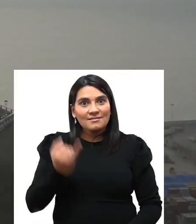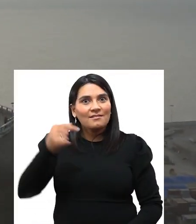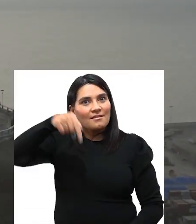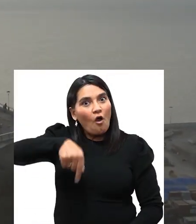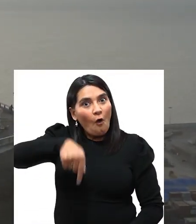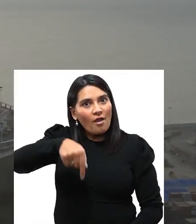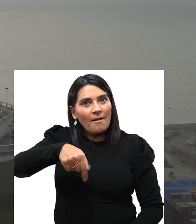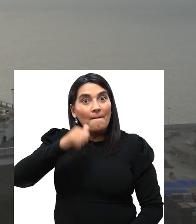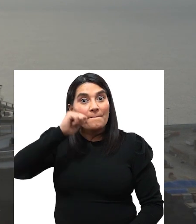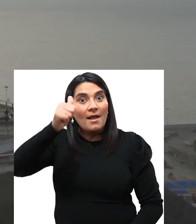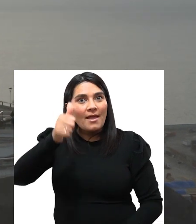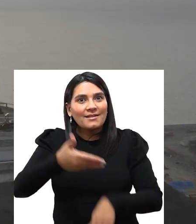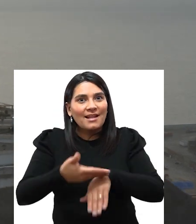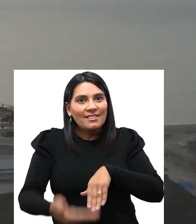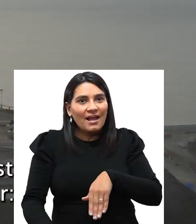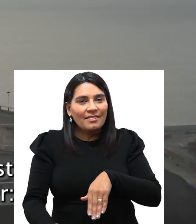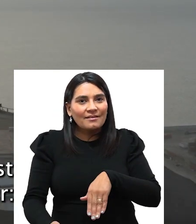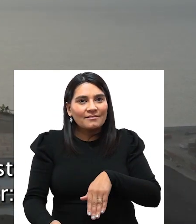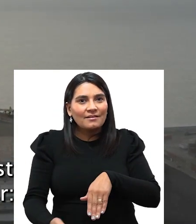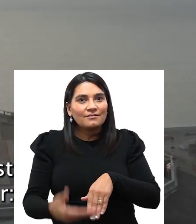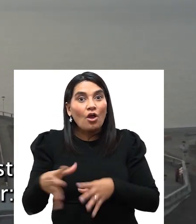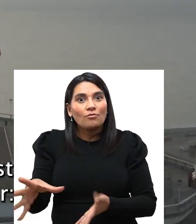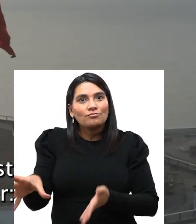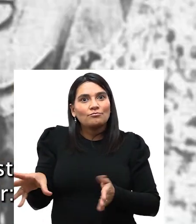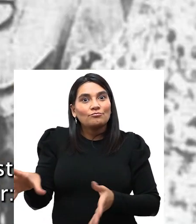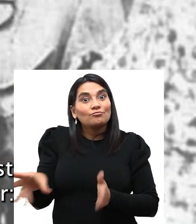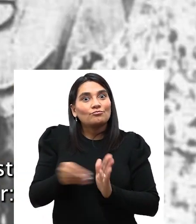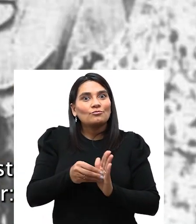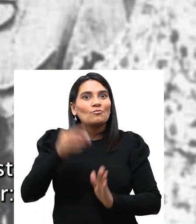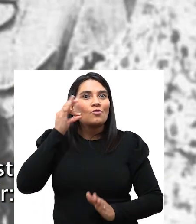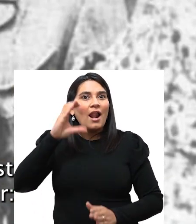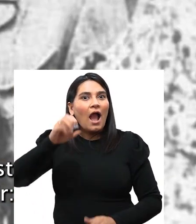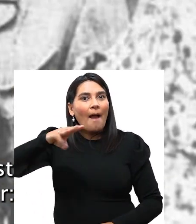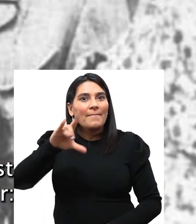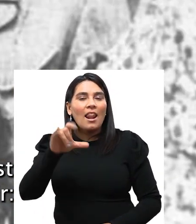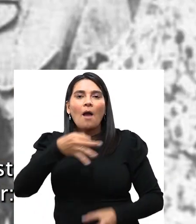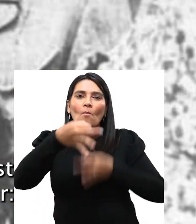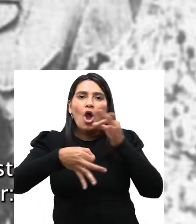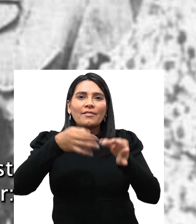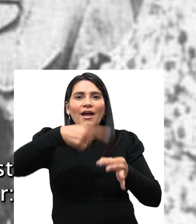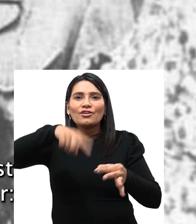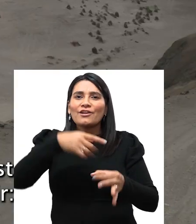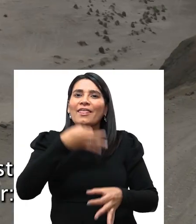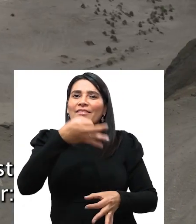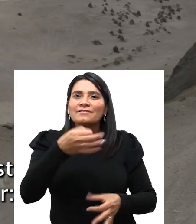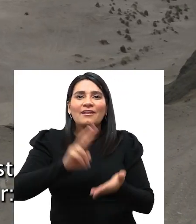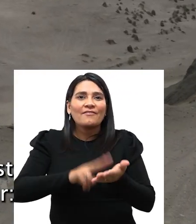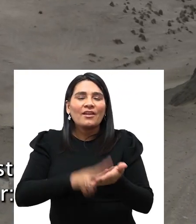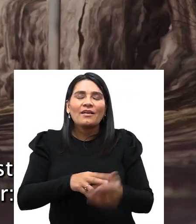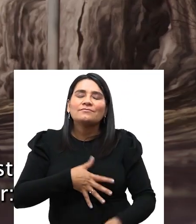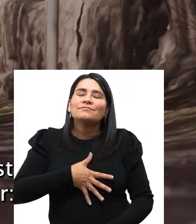Siempre soy, mañana será tarde. Tomando las palabras de la poeta Gabriela Mistral, enunciamos lo que